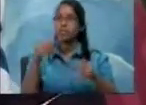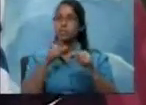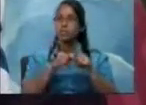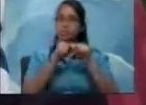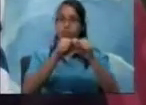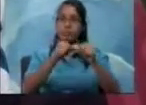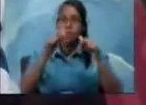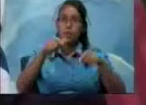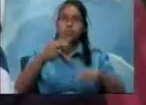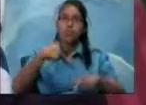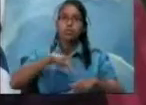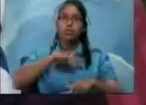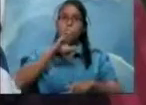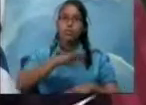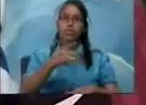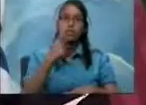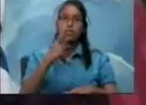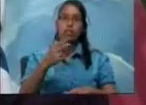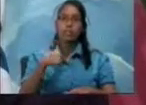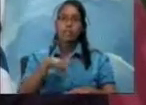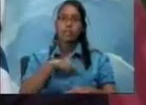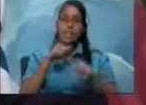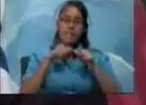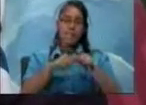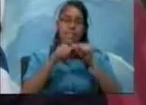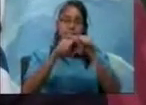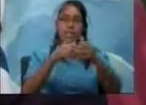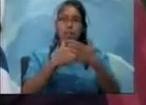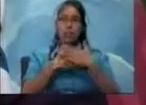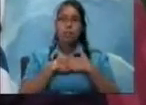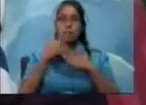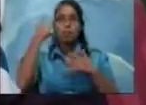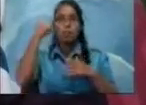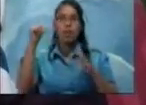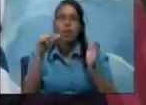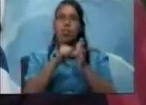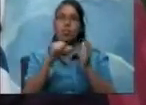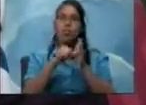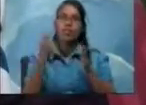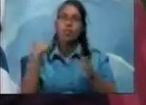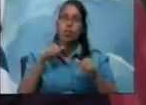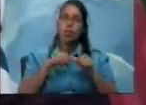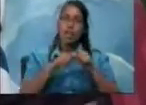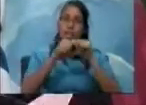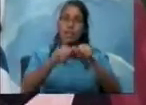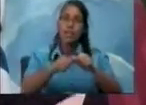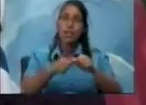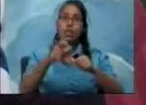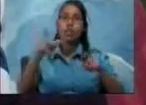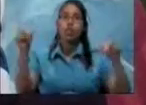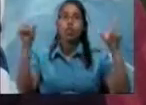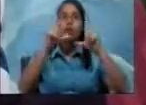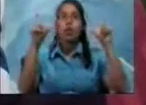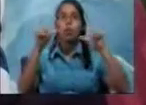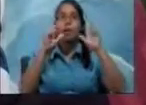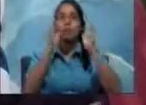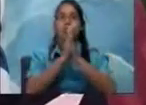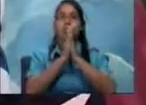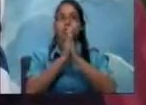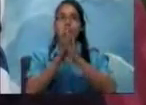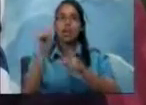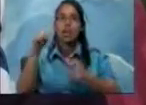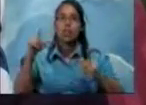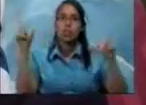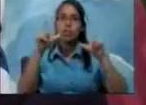hoy nos está diciendo a nosotros sígueme para dónde Dónde tenemos que seguir bueno los matutinos estos